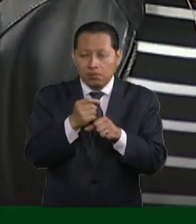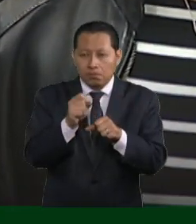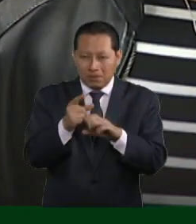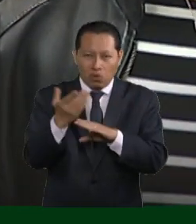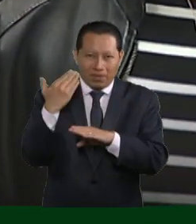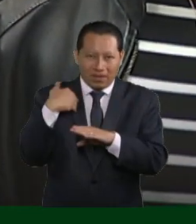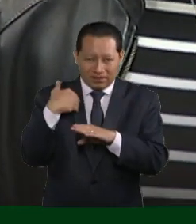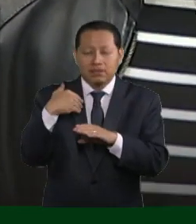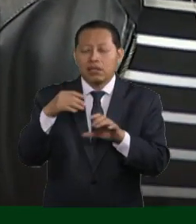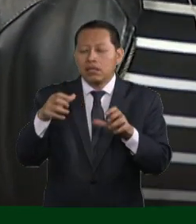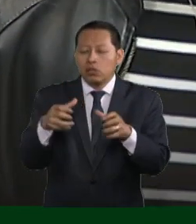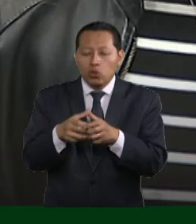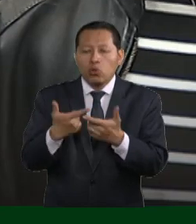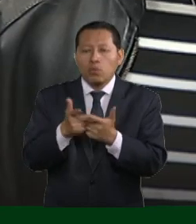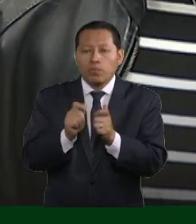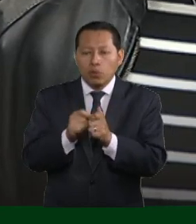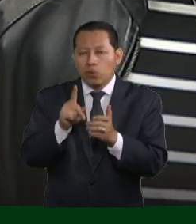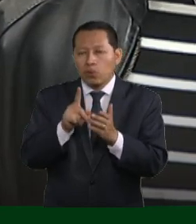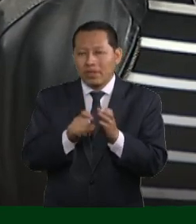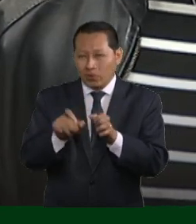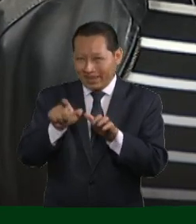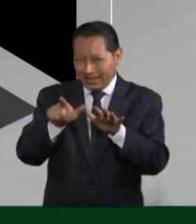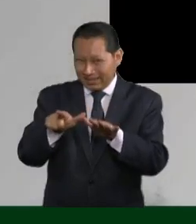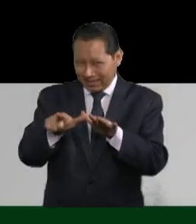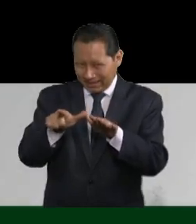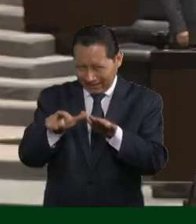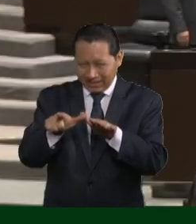de 1917.